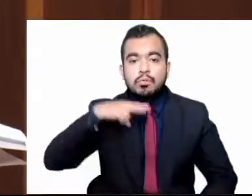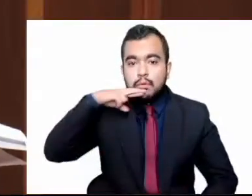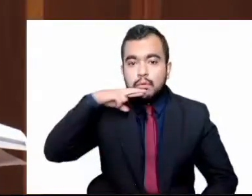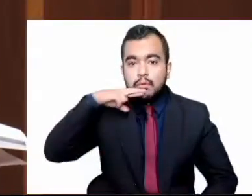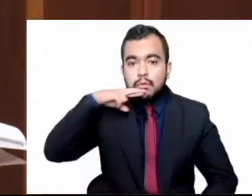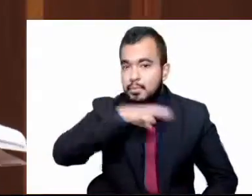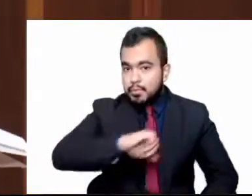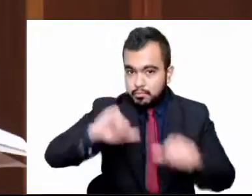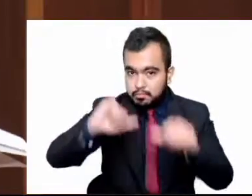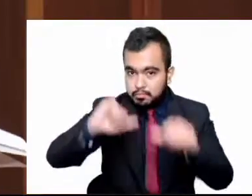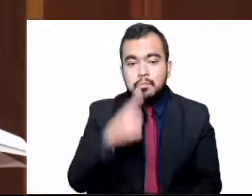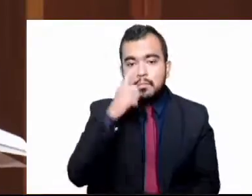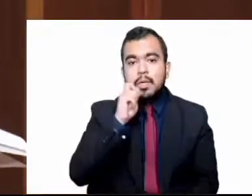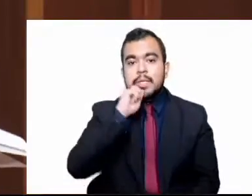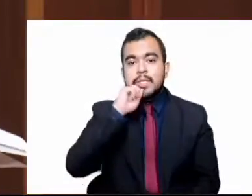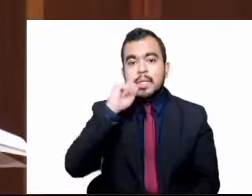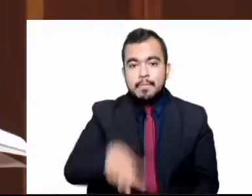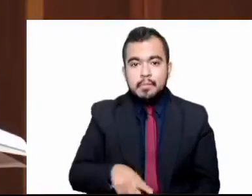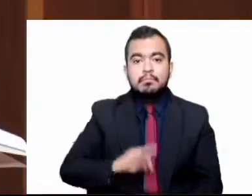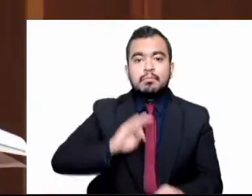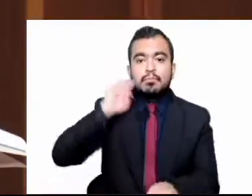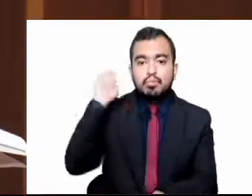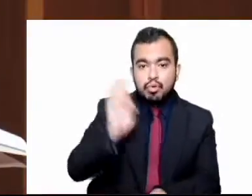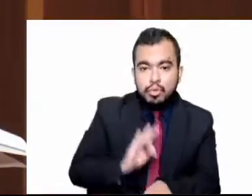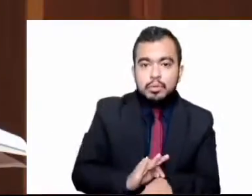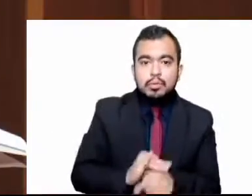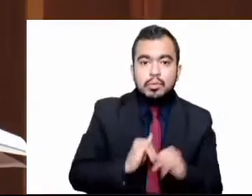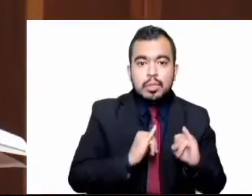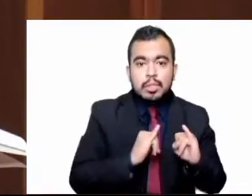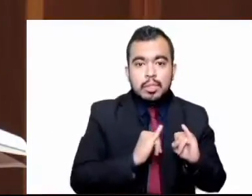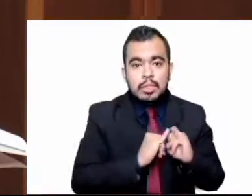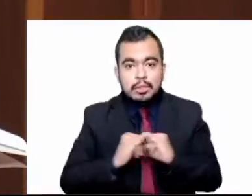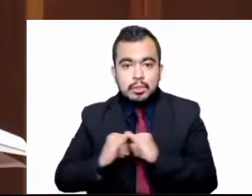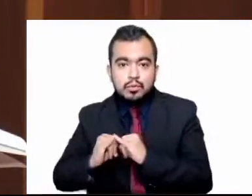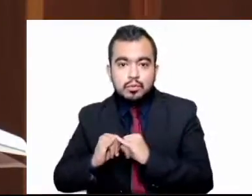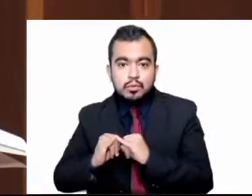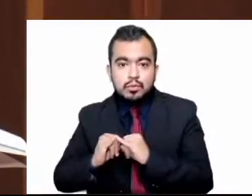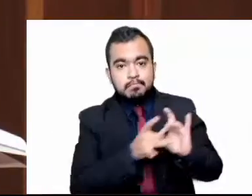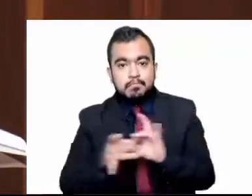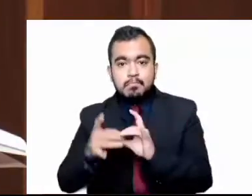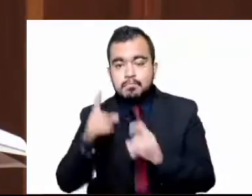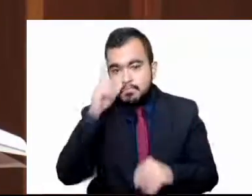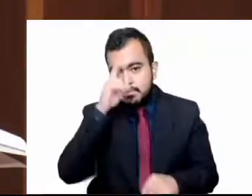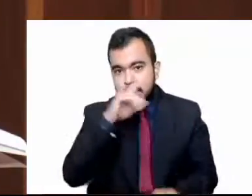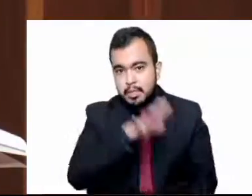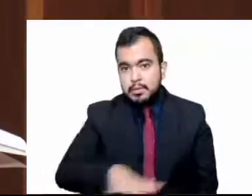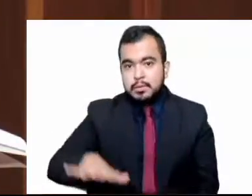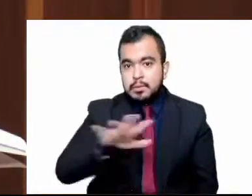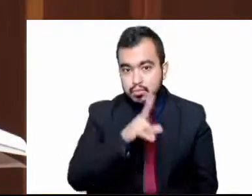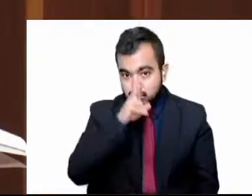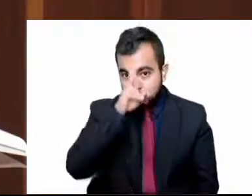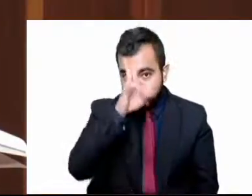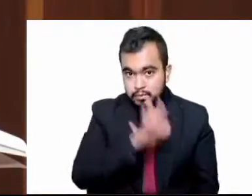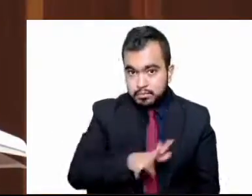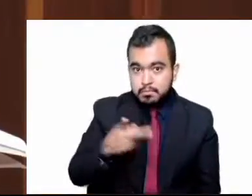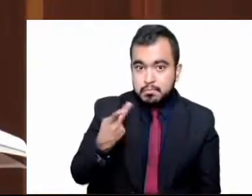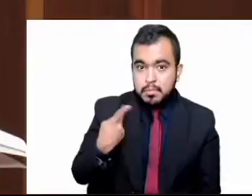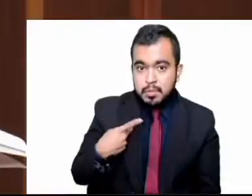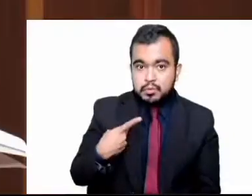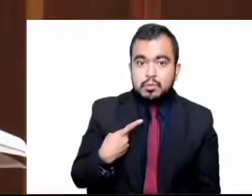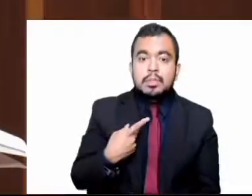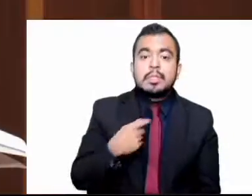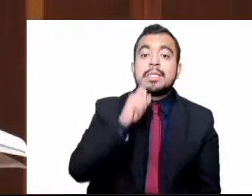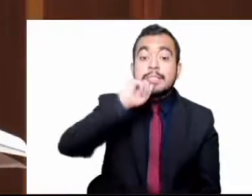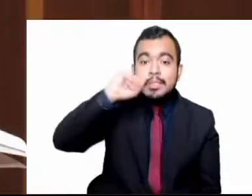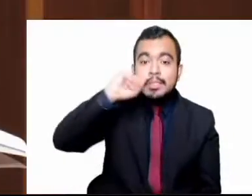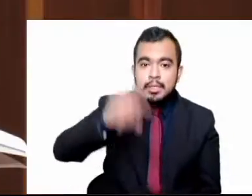protección interinstitucional para las víctimas de la violencia familiar y, en su caso, para sus hijas e hijos, en su